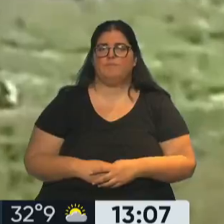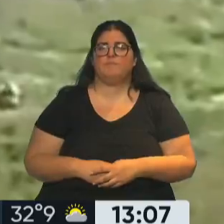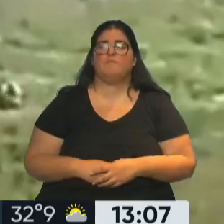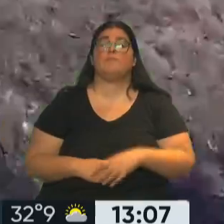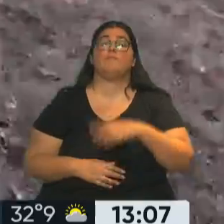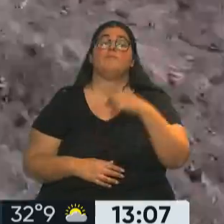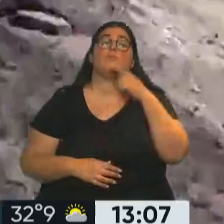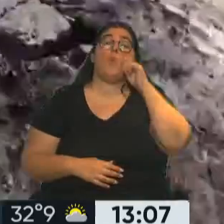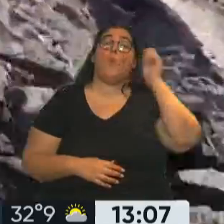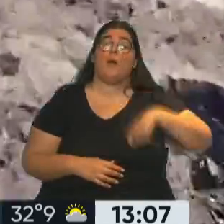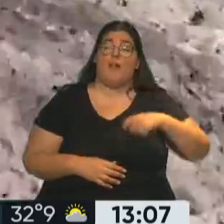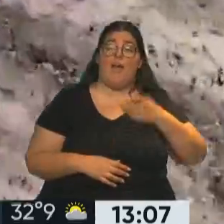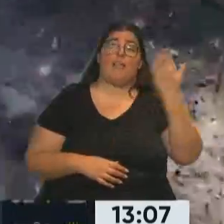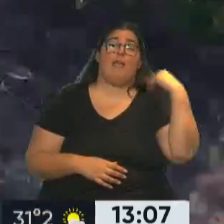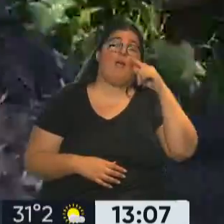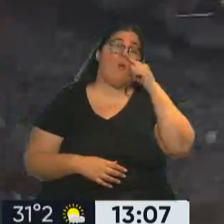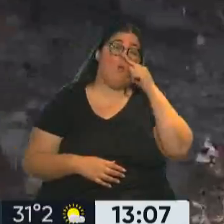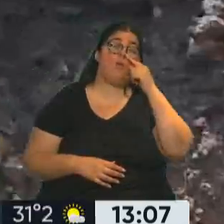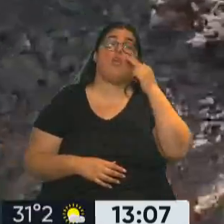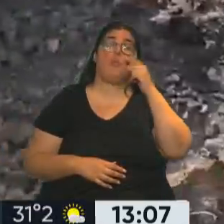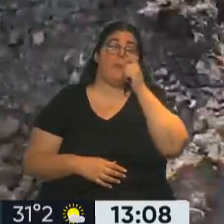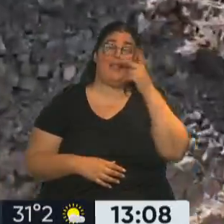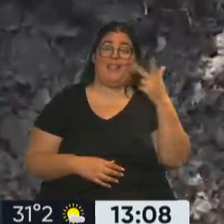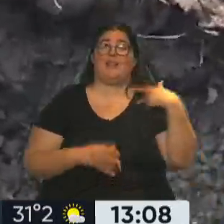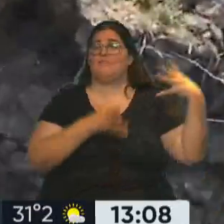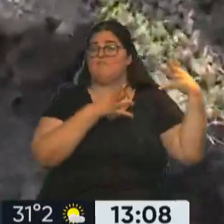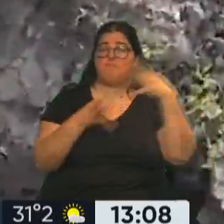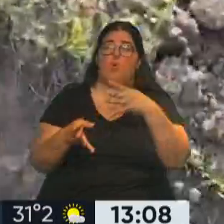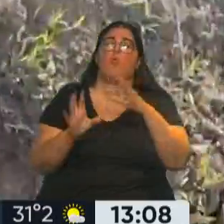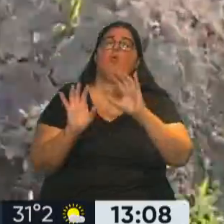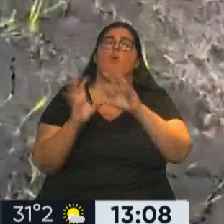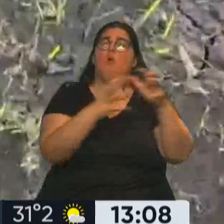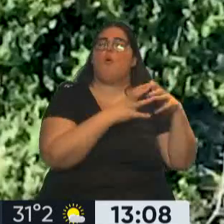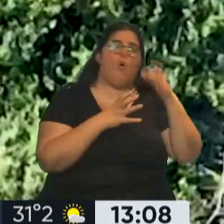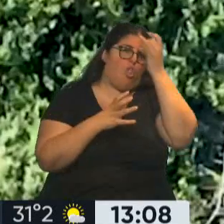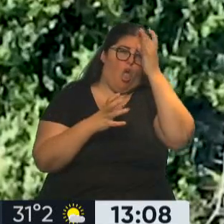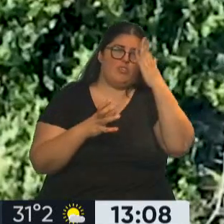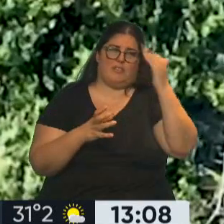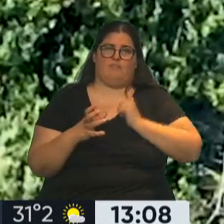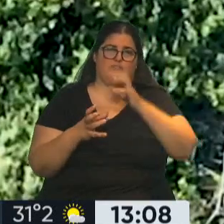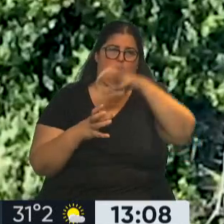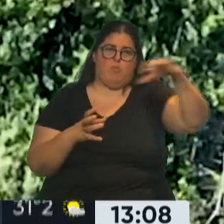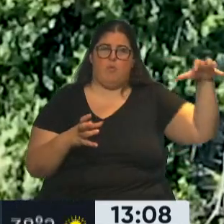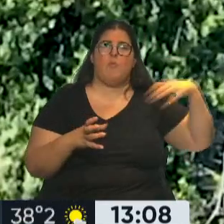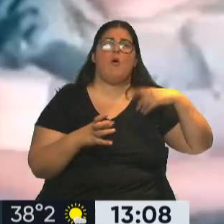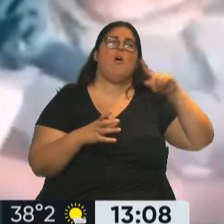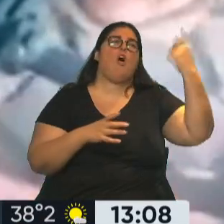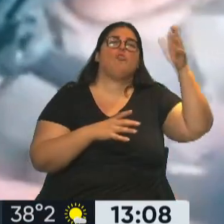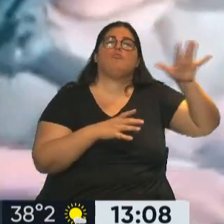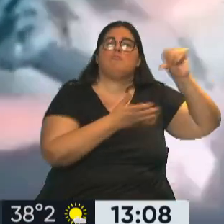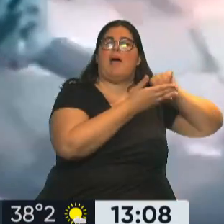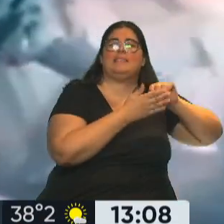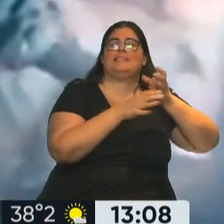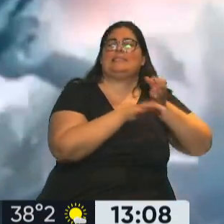ucraniana lanzada en junio de 2023 con al menos 12 nuevas brigadas de combate entrenadas en diversos países de occidente y dotadas de